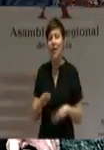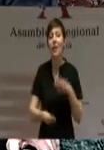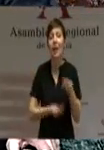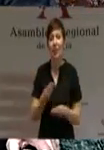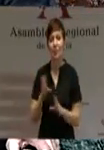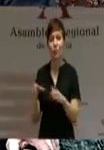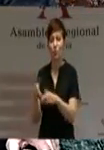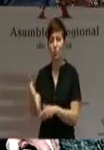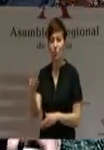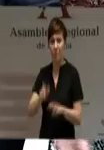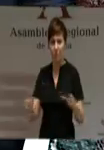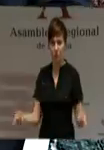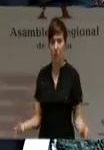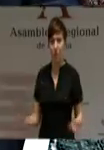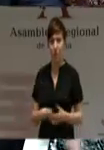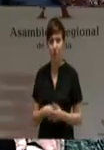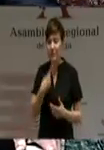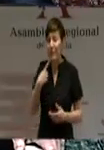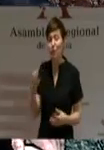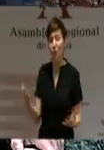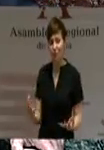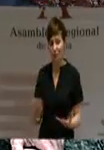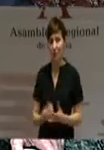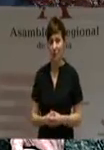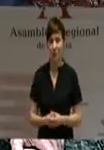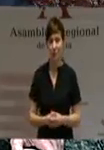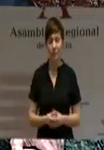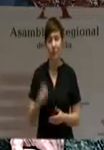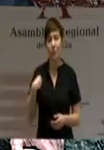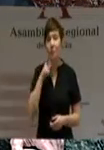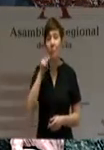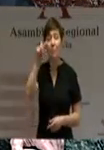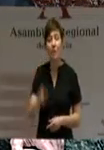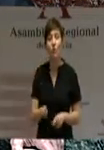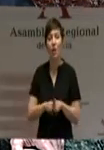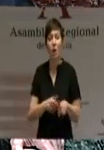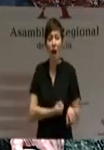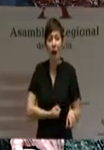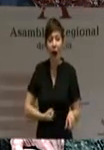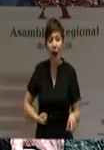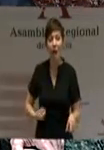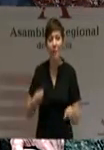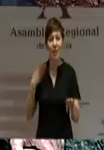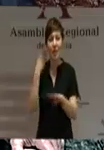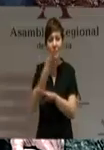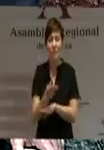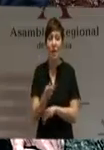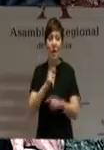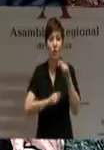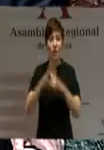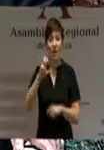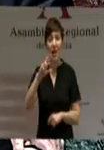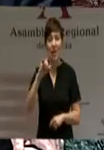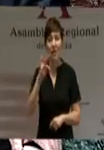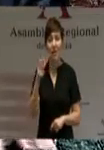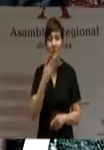señor Garre? ¿Qué les decimos? Al que tiene hambre y acude a una fila desbordada a la puerta de Cáritas, ¿qué les